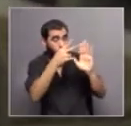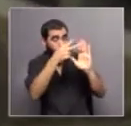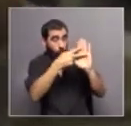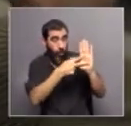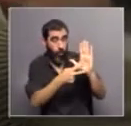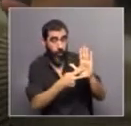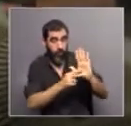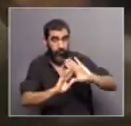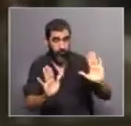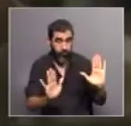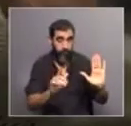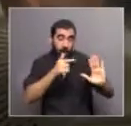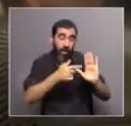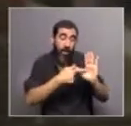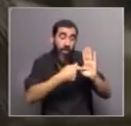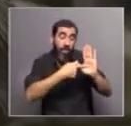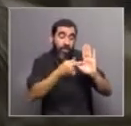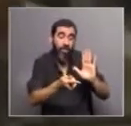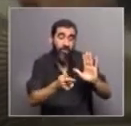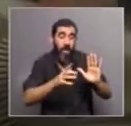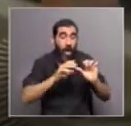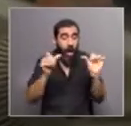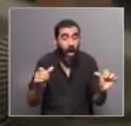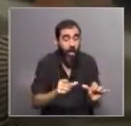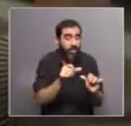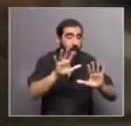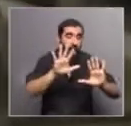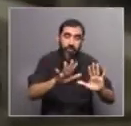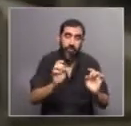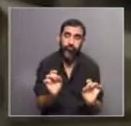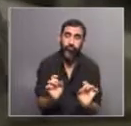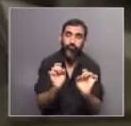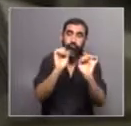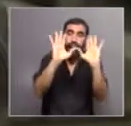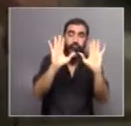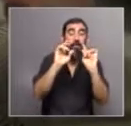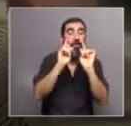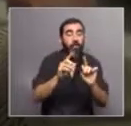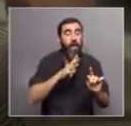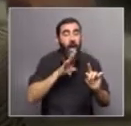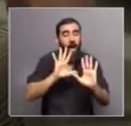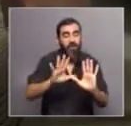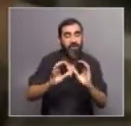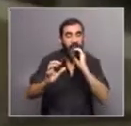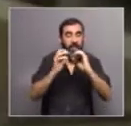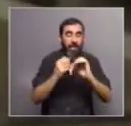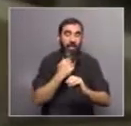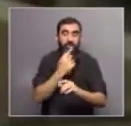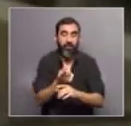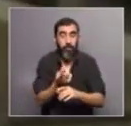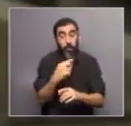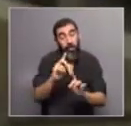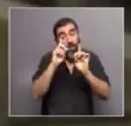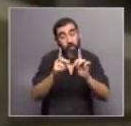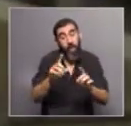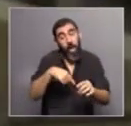norma, este calefactor emite esta concentración de partículas y tiene esta eficiencia energética, pero también hay